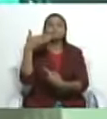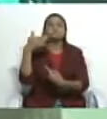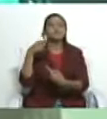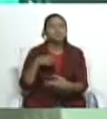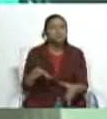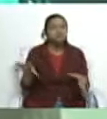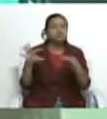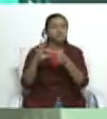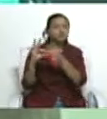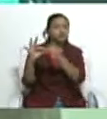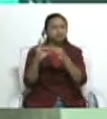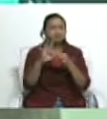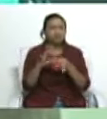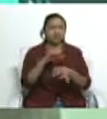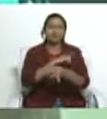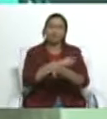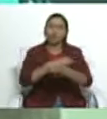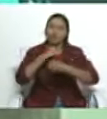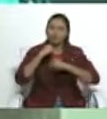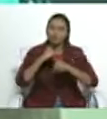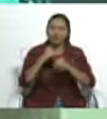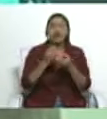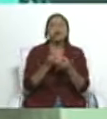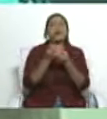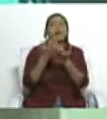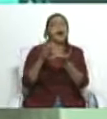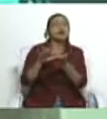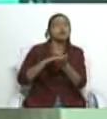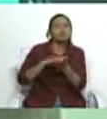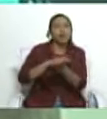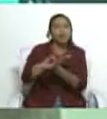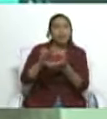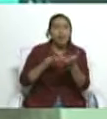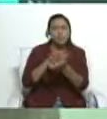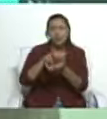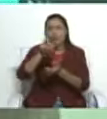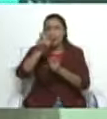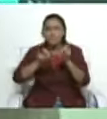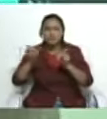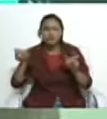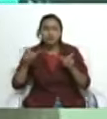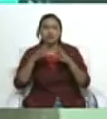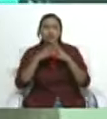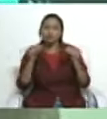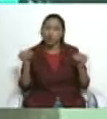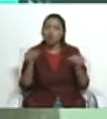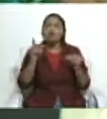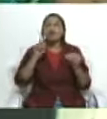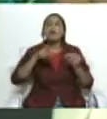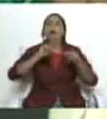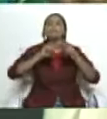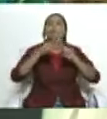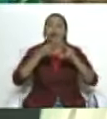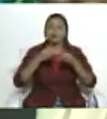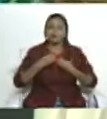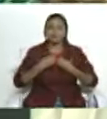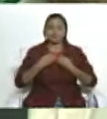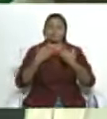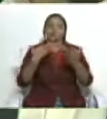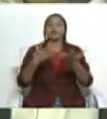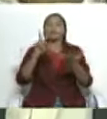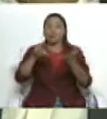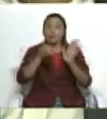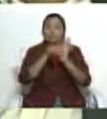y que permitan solucionar los problemas de nuestra gente y que permita sobre todo el transitar en paz y que el derecho